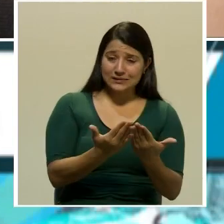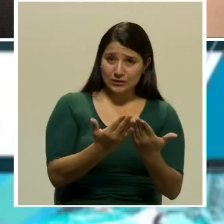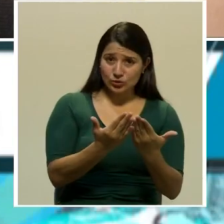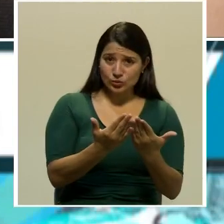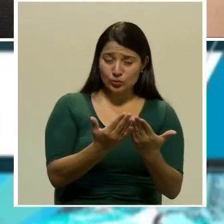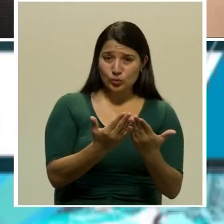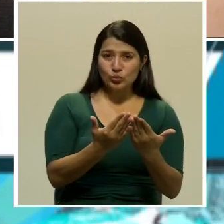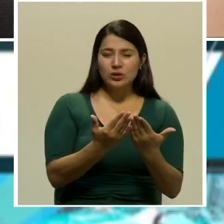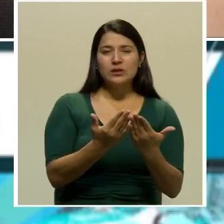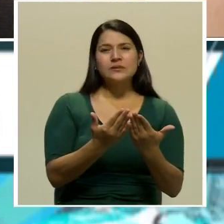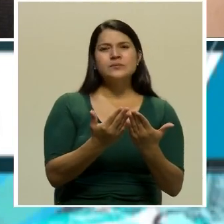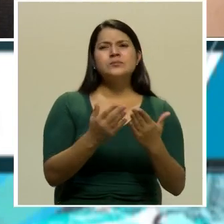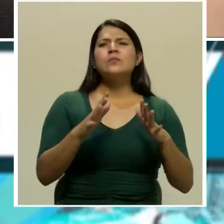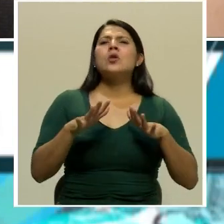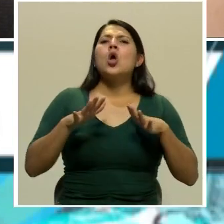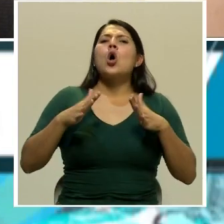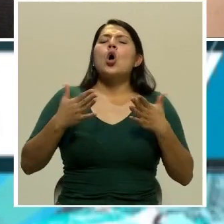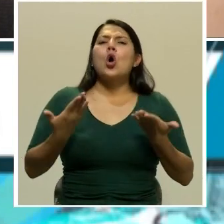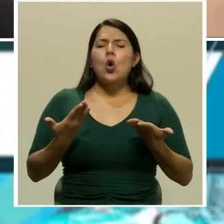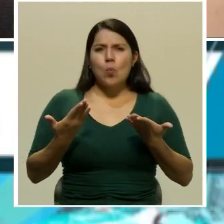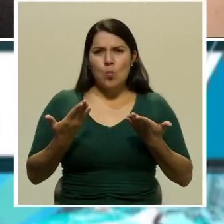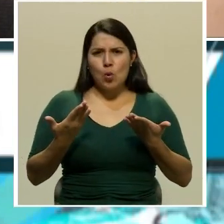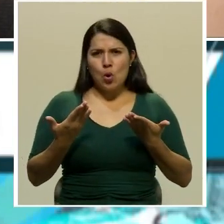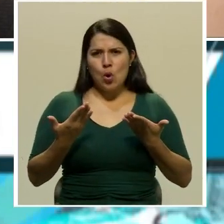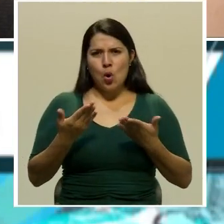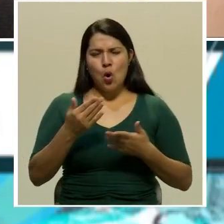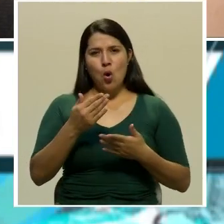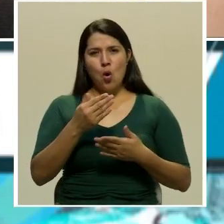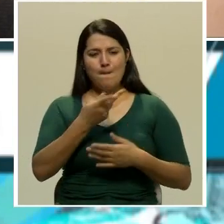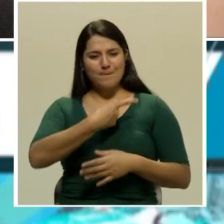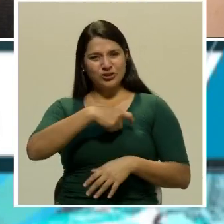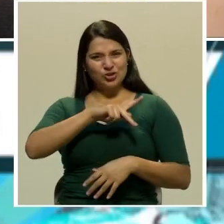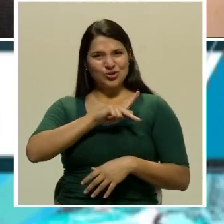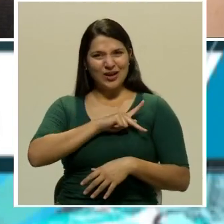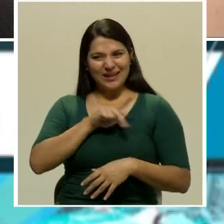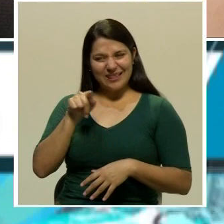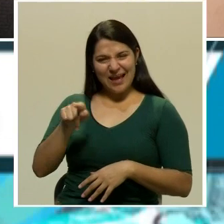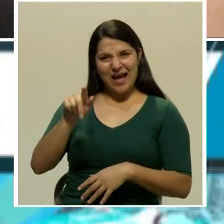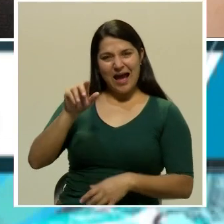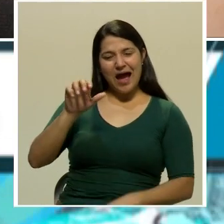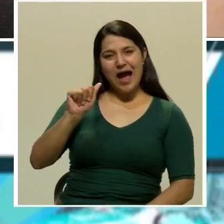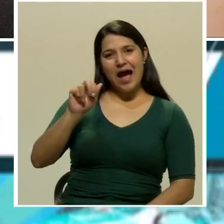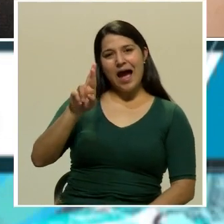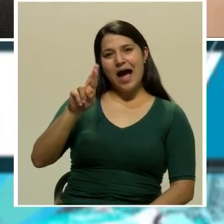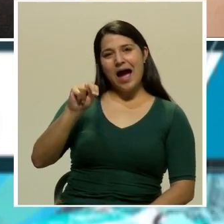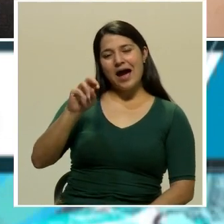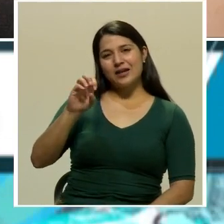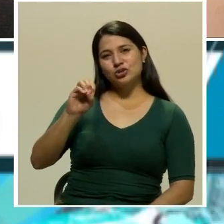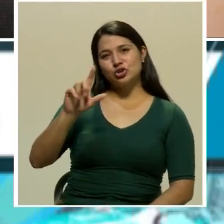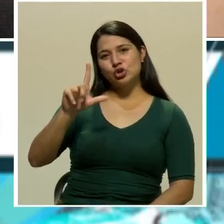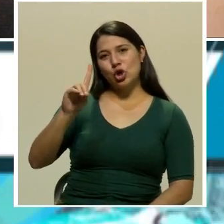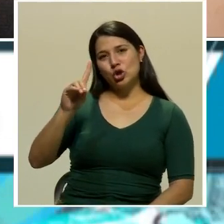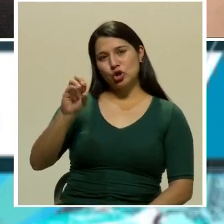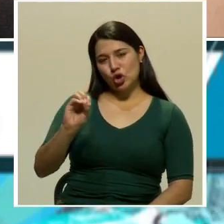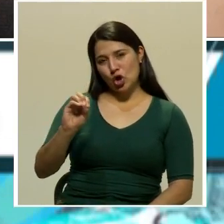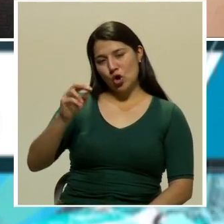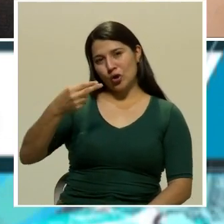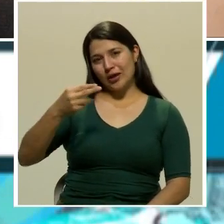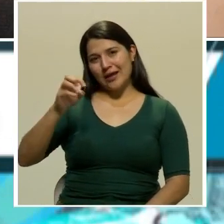¿Cómo era la personalidad de don Arnoldo Herrera para dirigir el Castella?